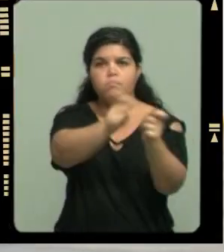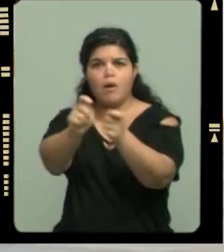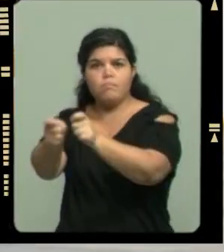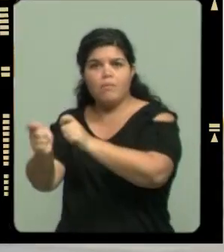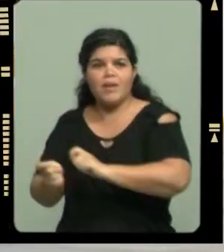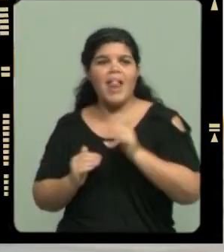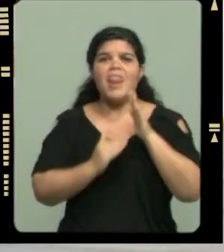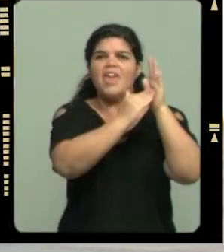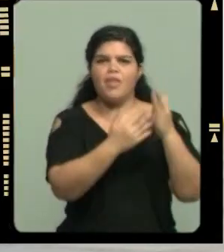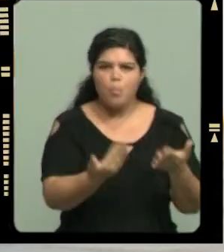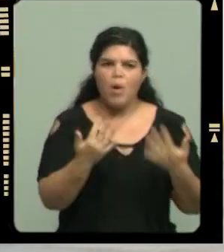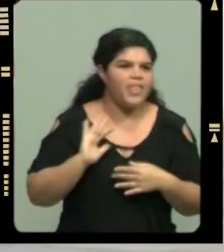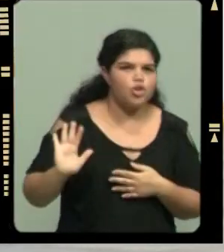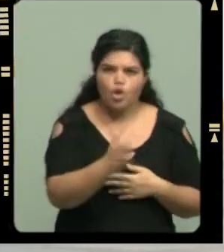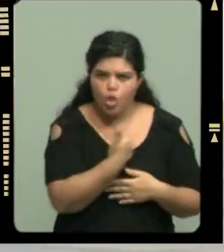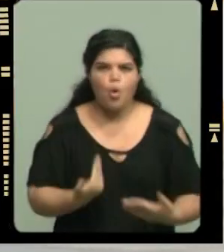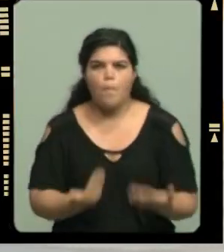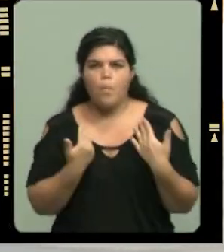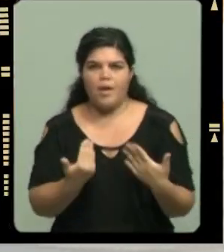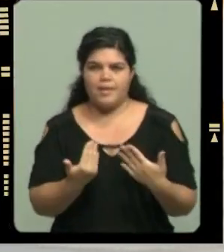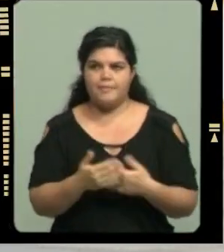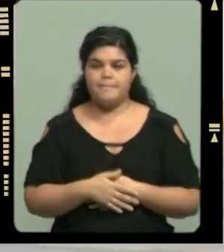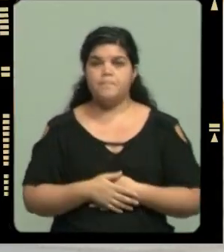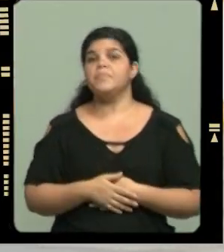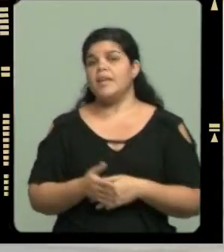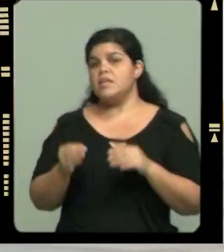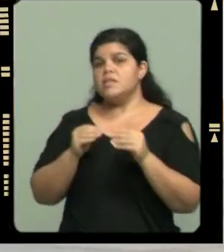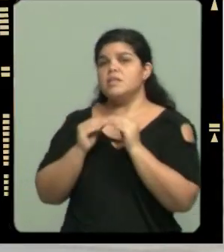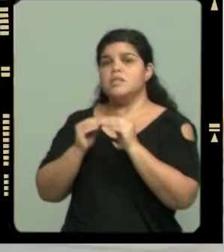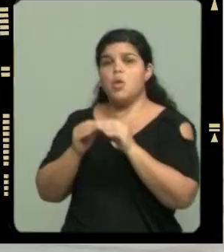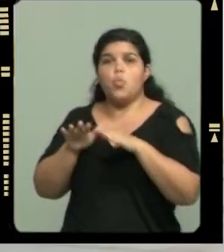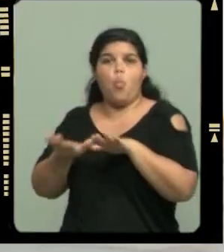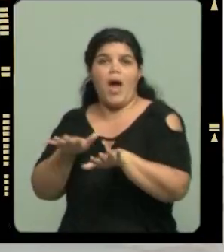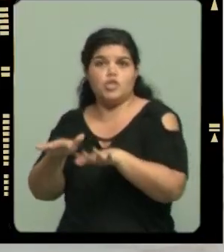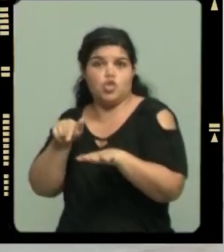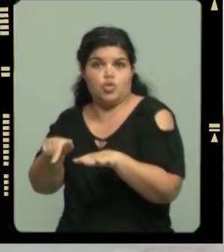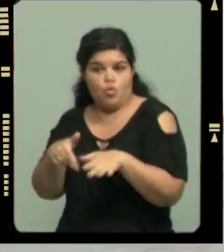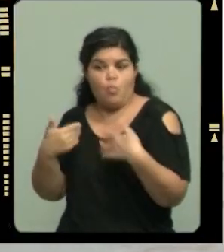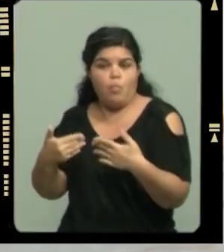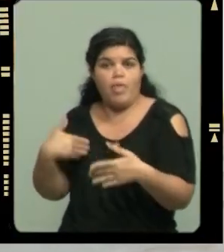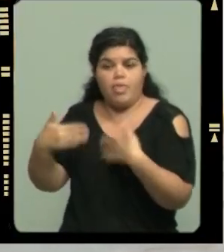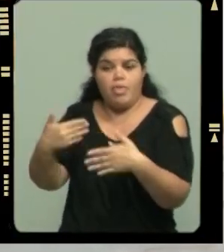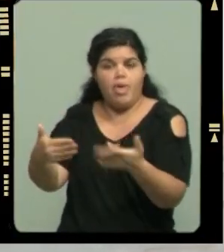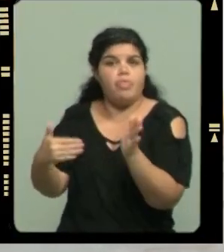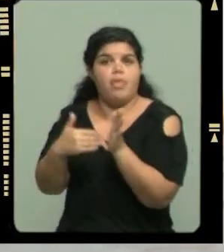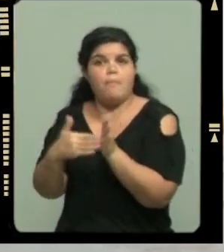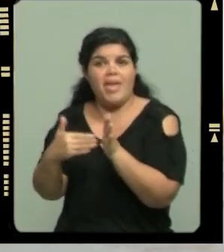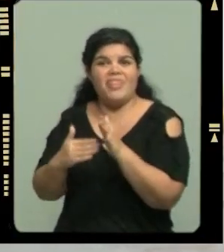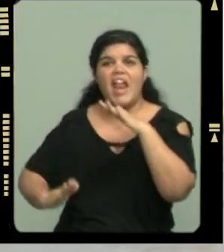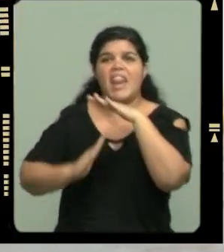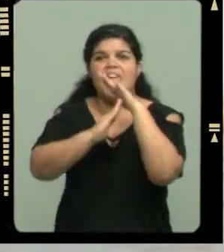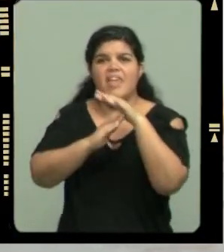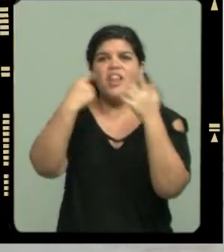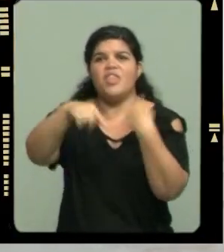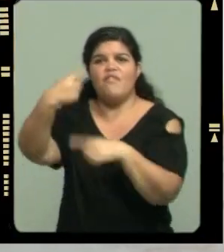¿no? Porque es un cambio constante. Claro, porque cada situación, las diferentes crisis, algunas veces hacen falta liderazgos